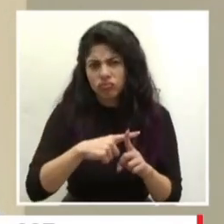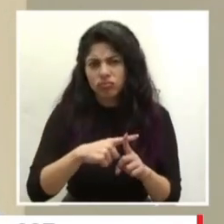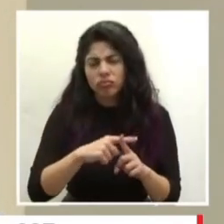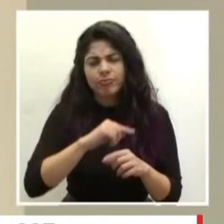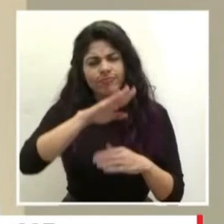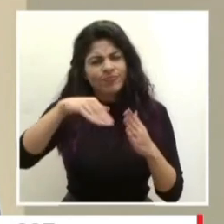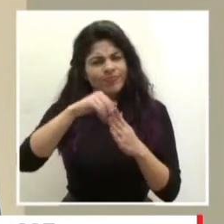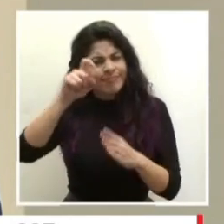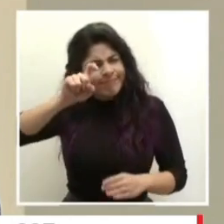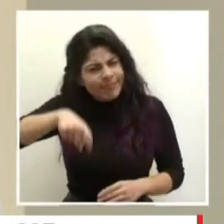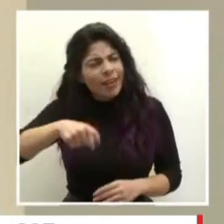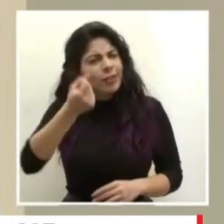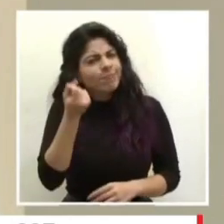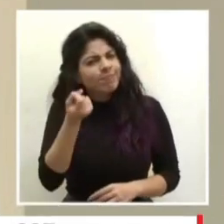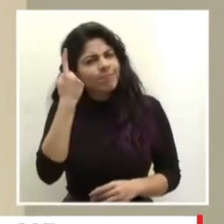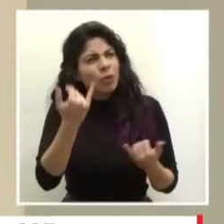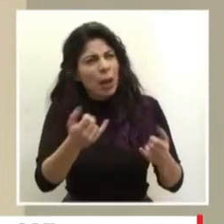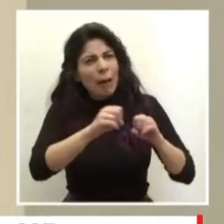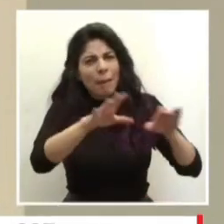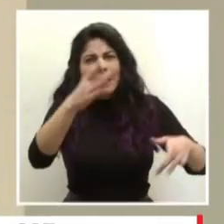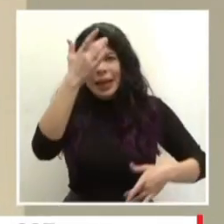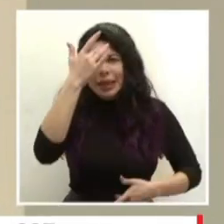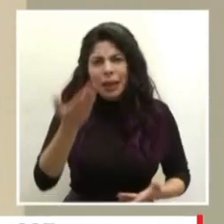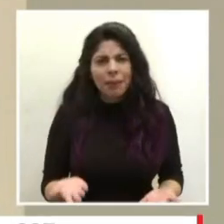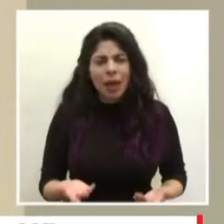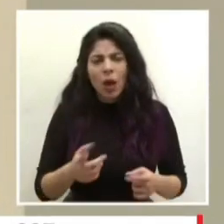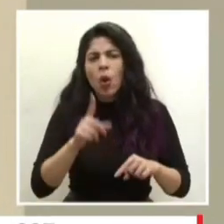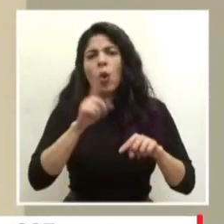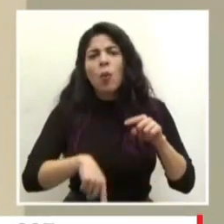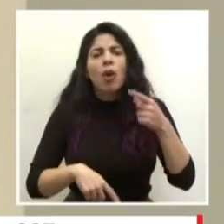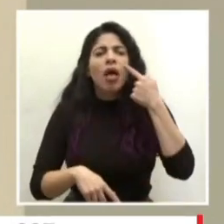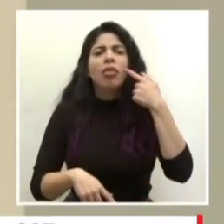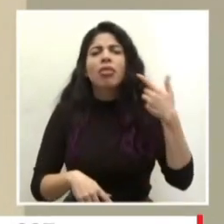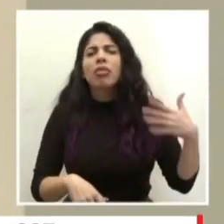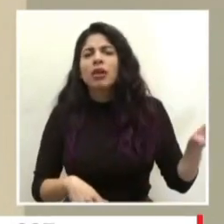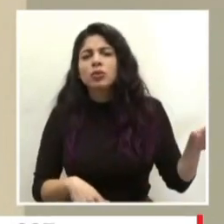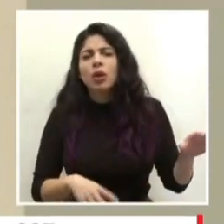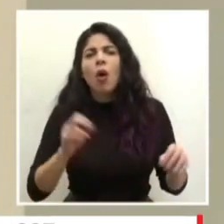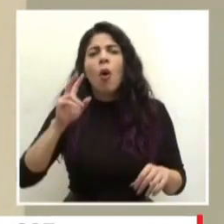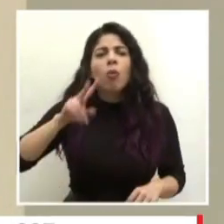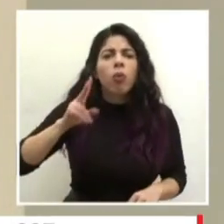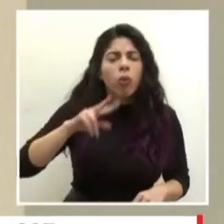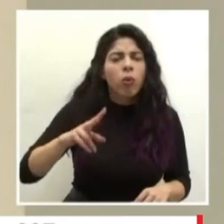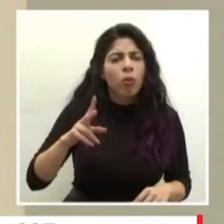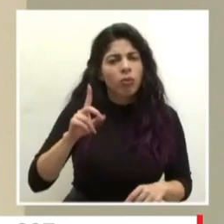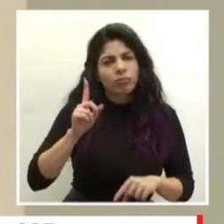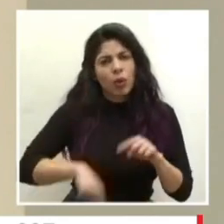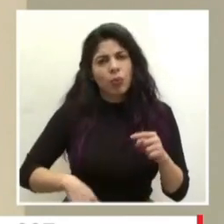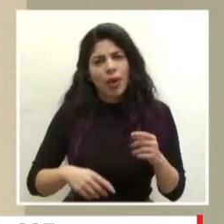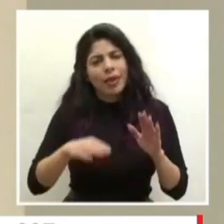entendamos, comprendamos todos que estamos en una pandemia y que no podemos ser descuidados, ser omisos en aplicación de todos los protocolos